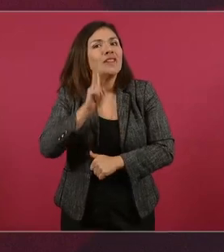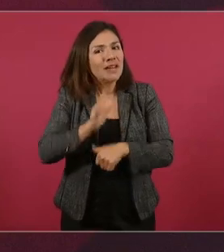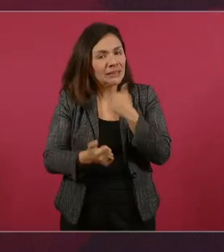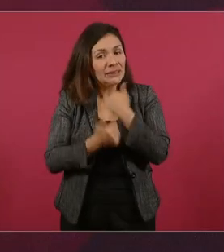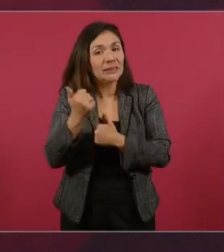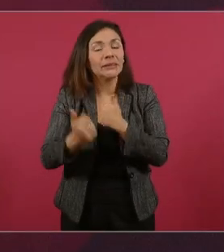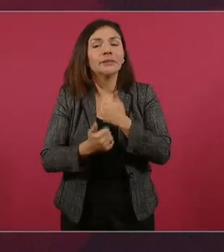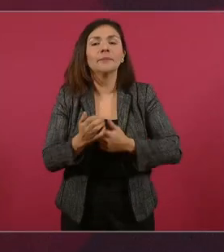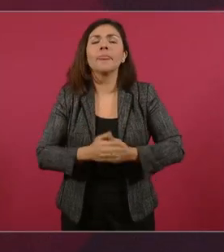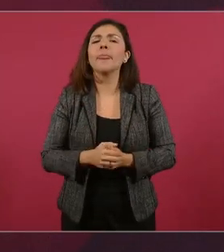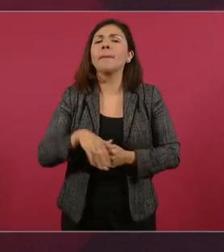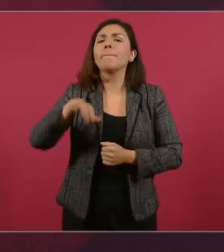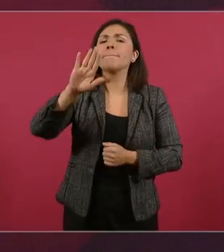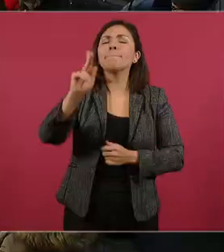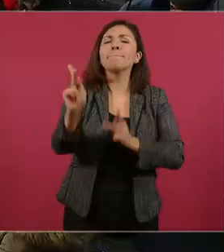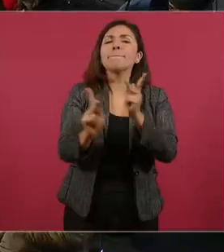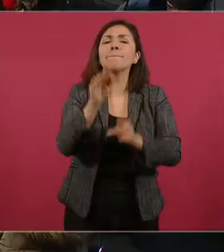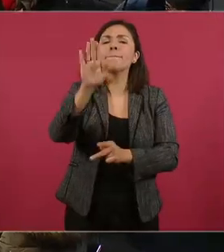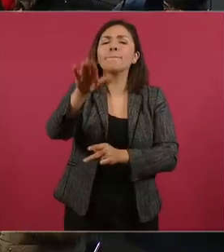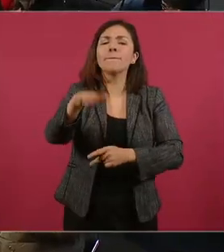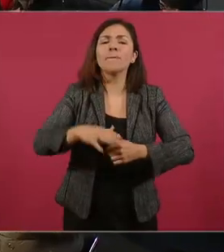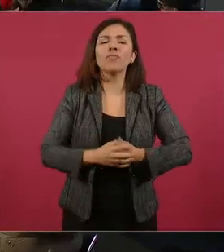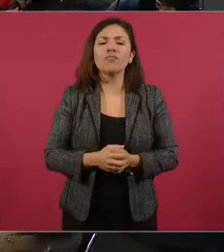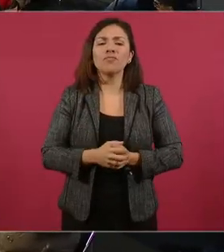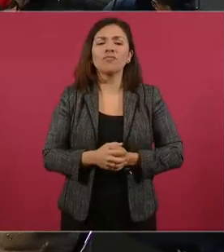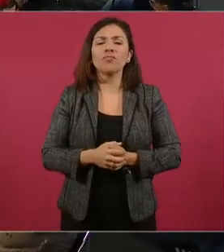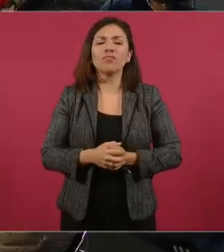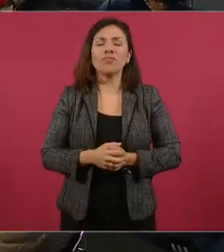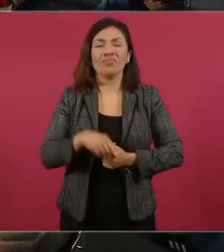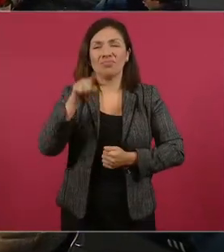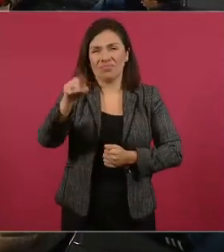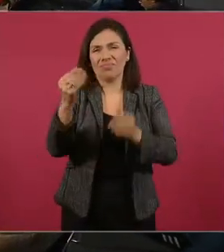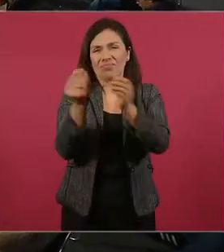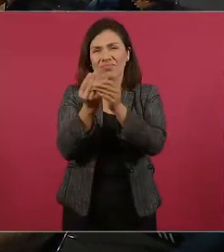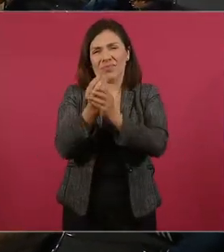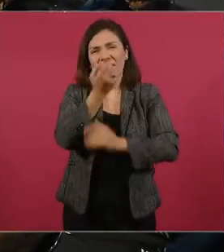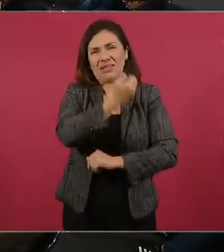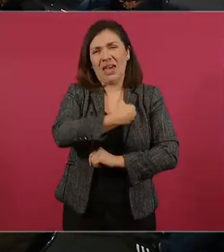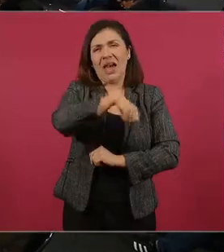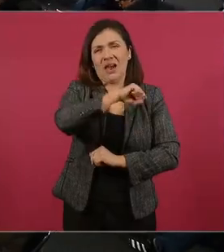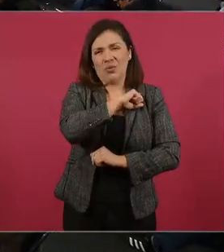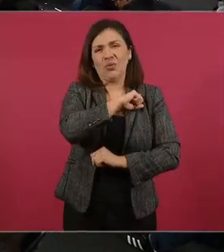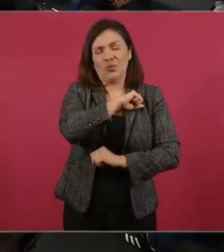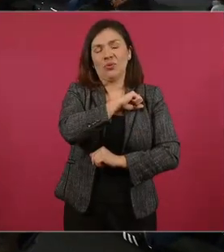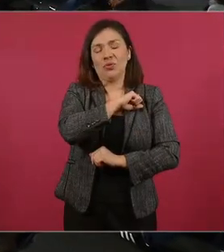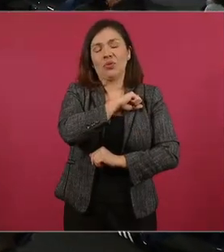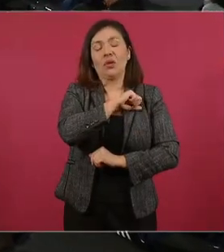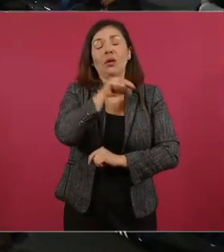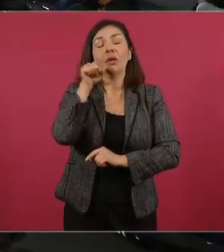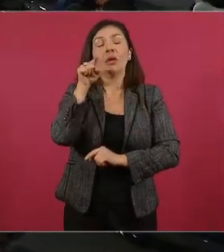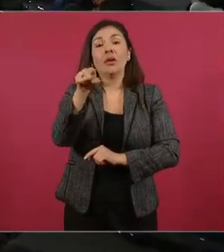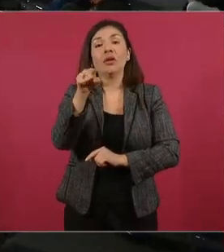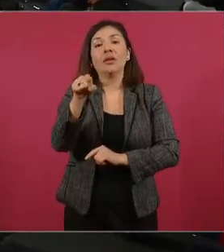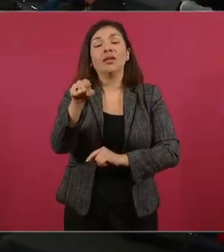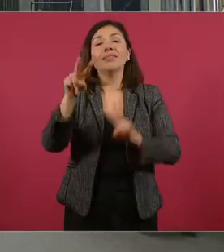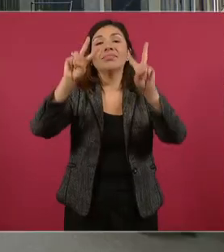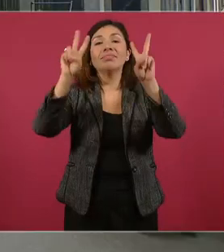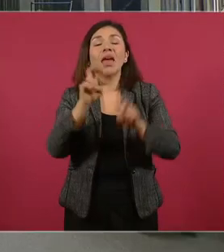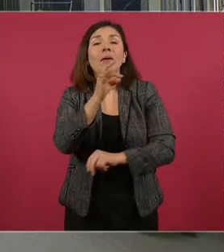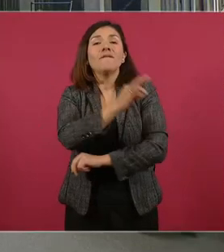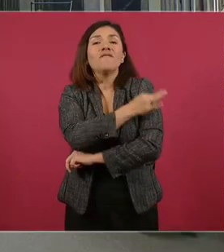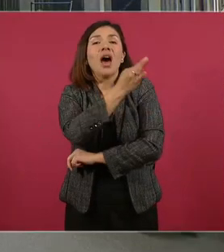Y en este sentido del rubro de salud, presidente, con respecto a las vacunas